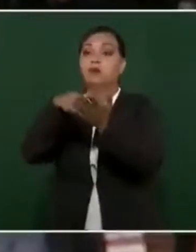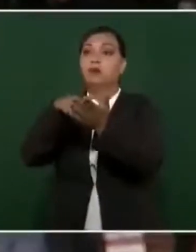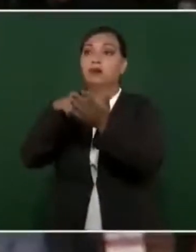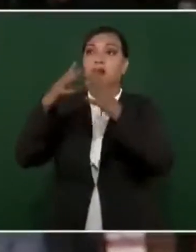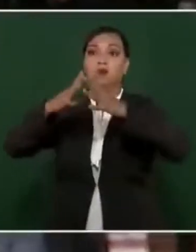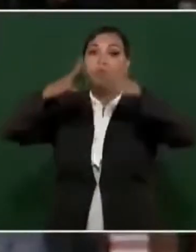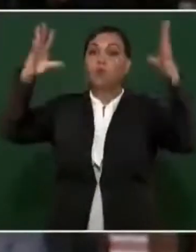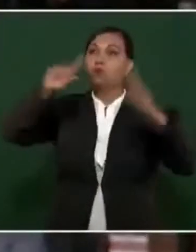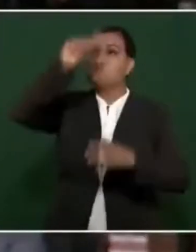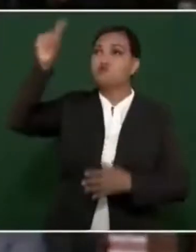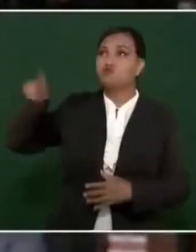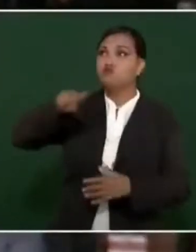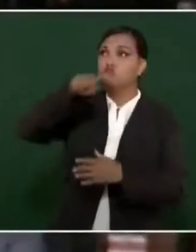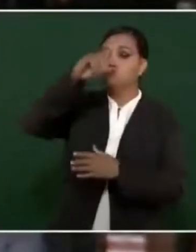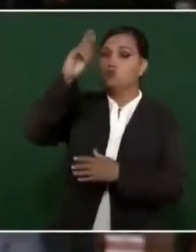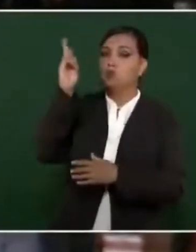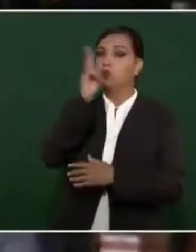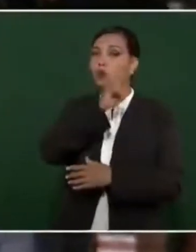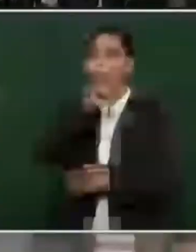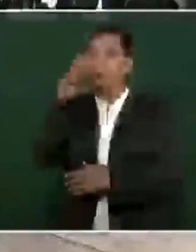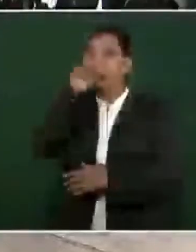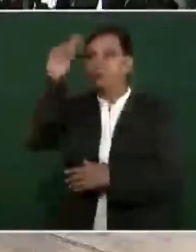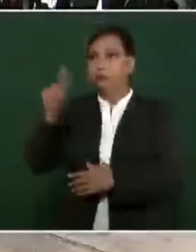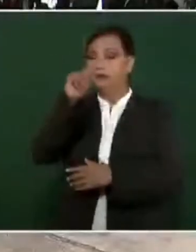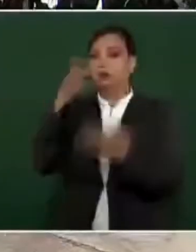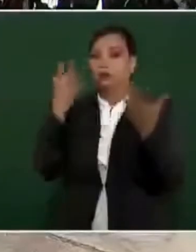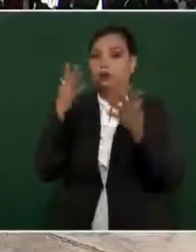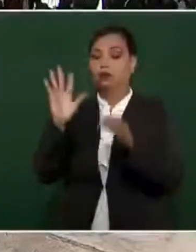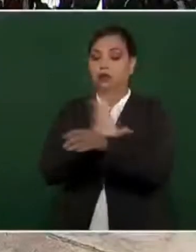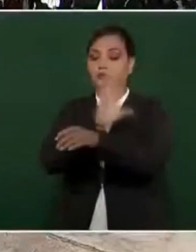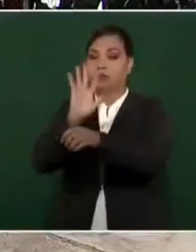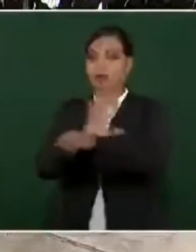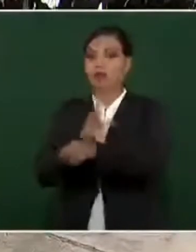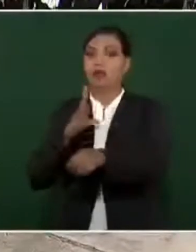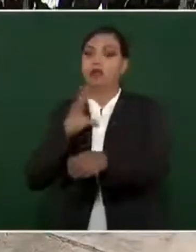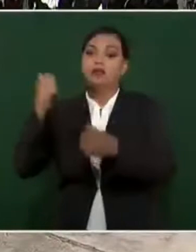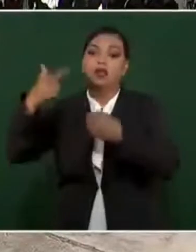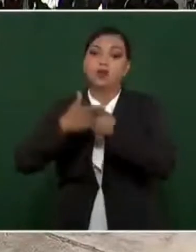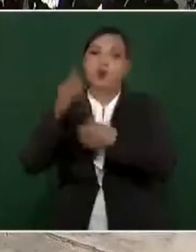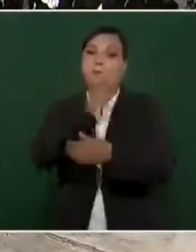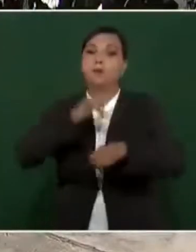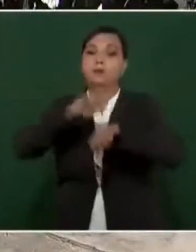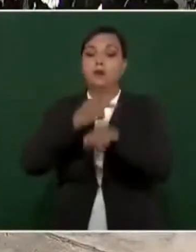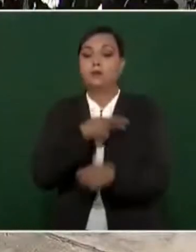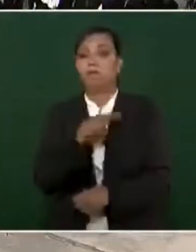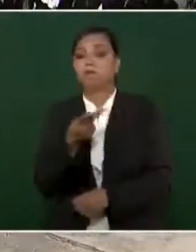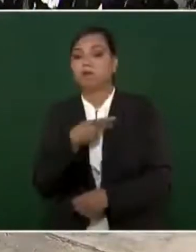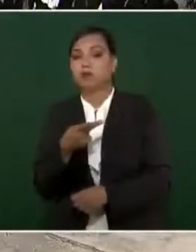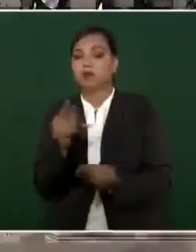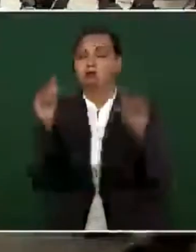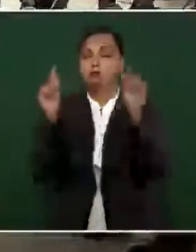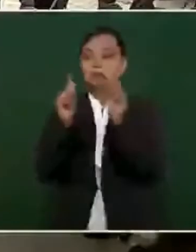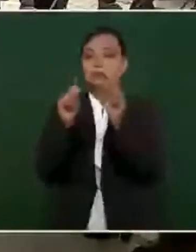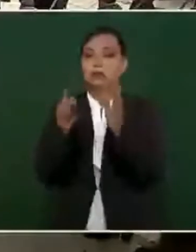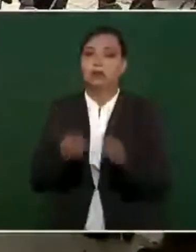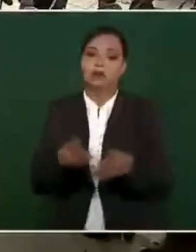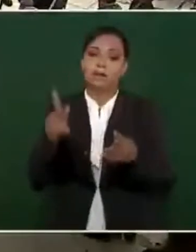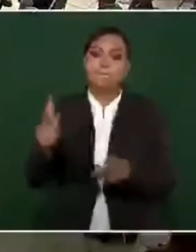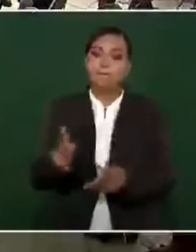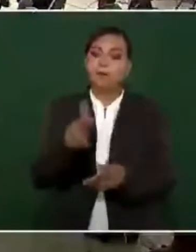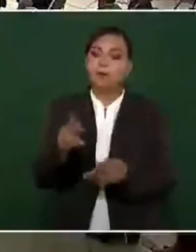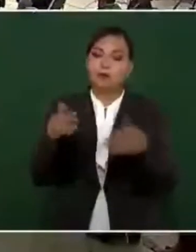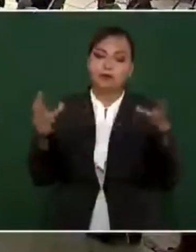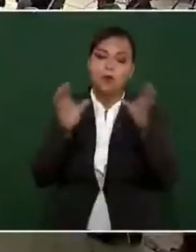pues enclavados en algunos municipios pobres, en algunos municipios pequeños, pueblos pequeños de Tamaulipas. La situación es que los pobladores o los habitantes